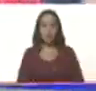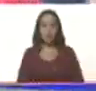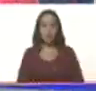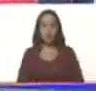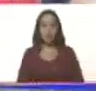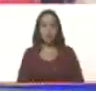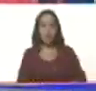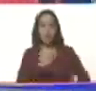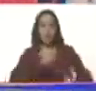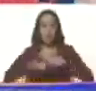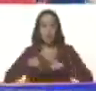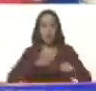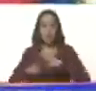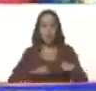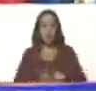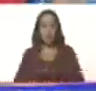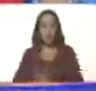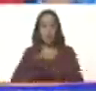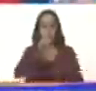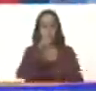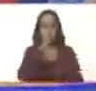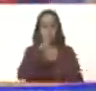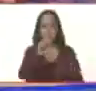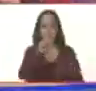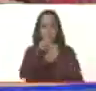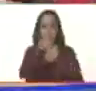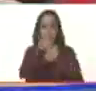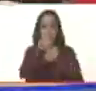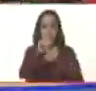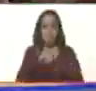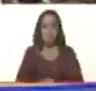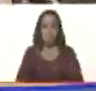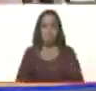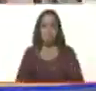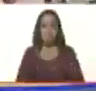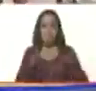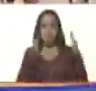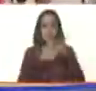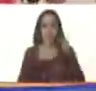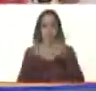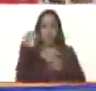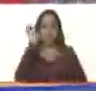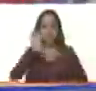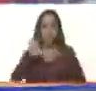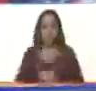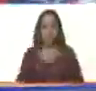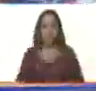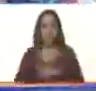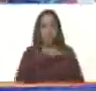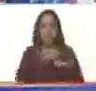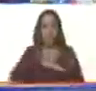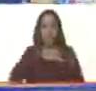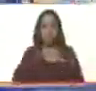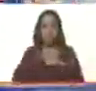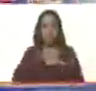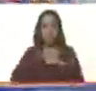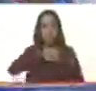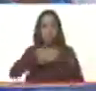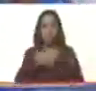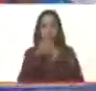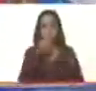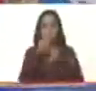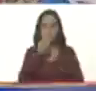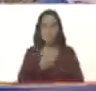El movimiento Eulalia Buroz de Hogares de la Patria. La misión José Gregorio